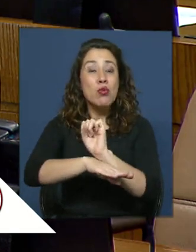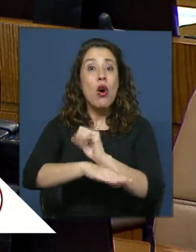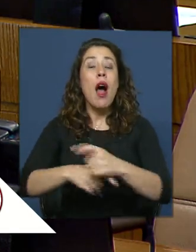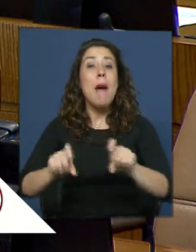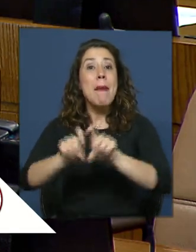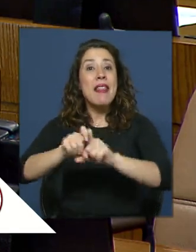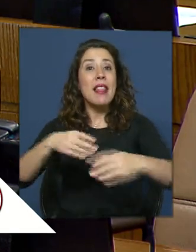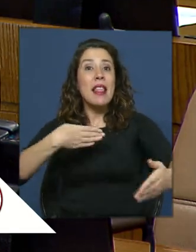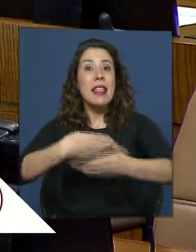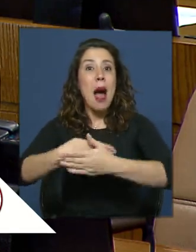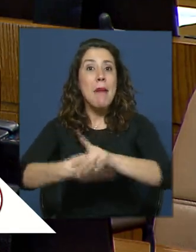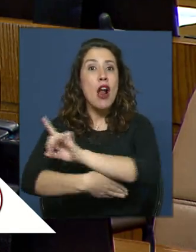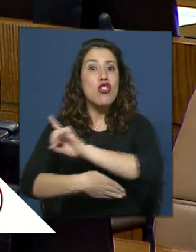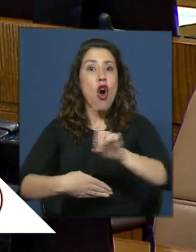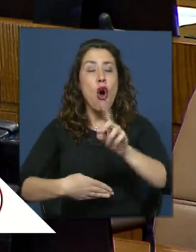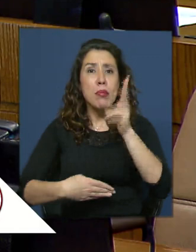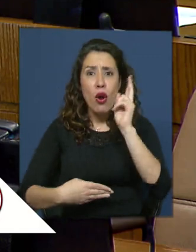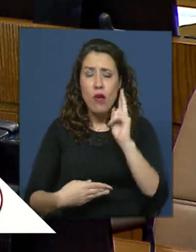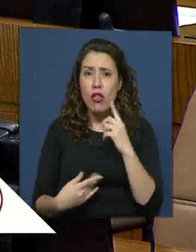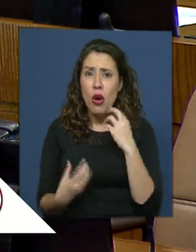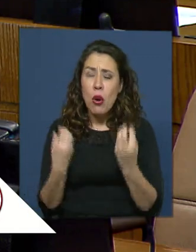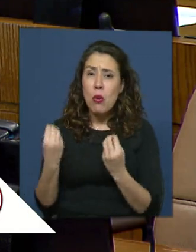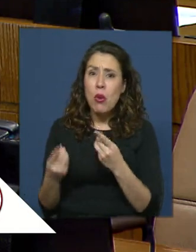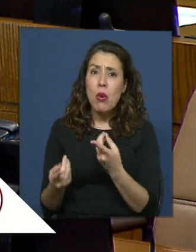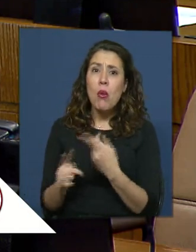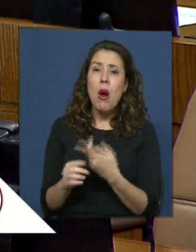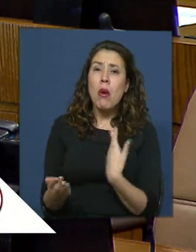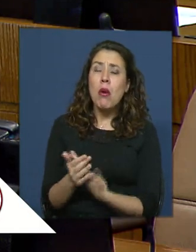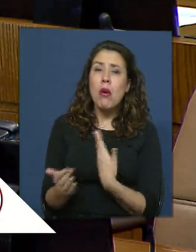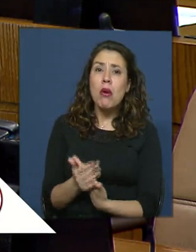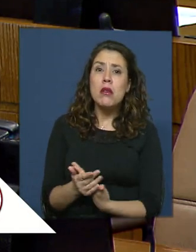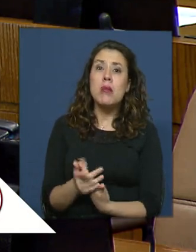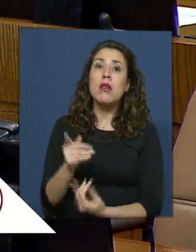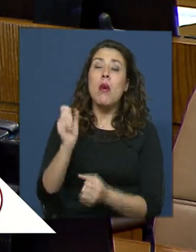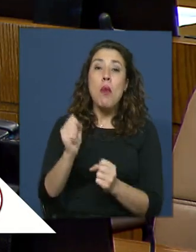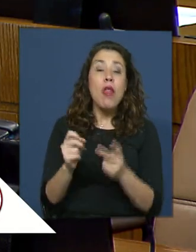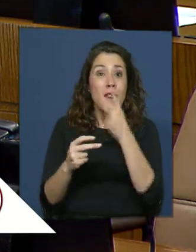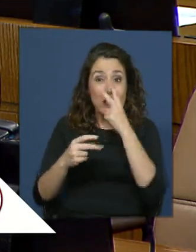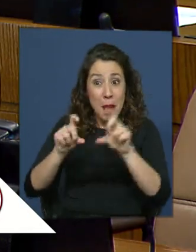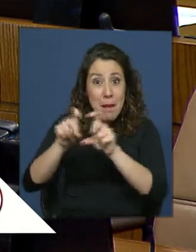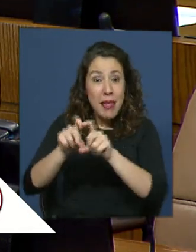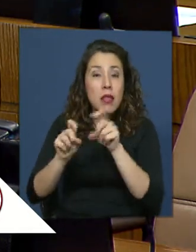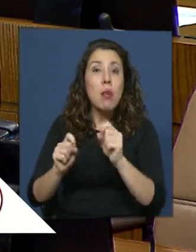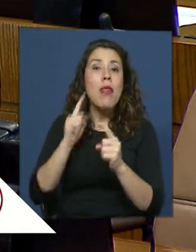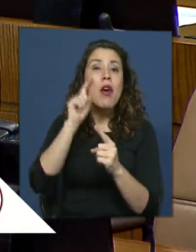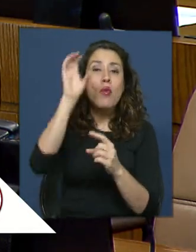patente de los vehículos. Porque esa es una herramienta, en definitiva, para ver si efectivamente ese vehículo tiene o no